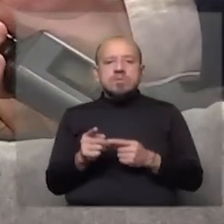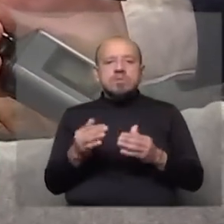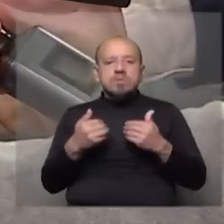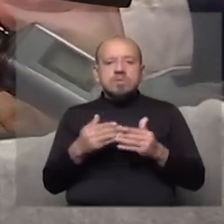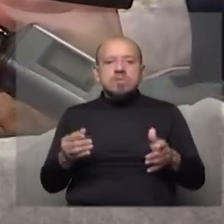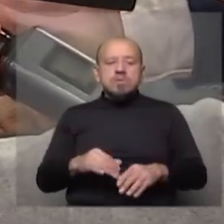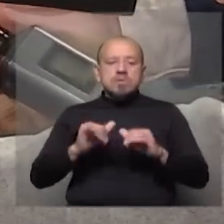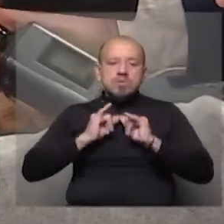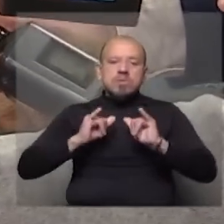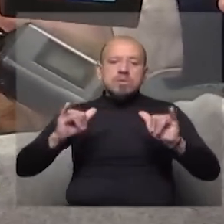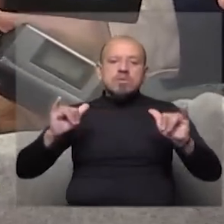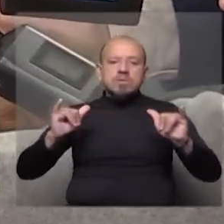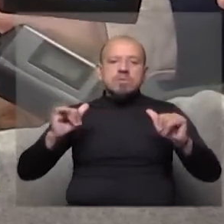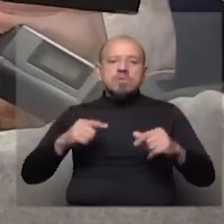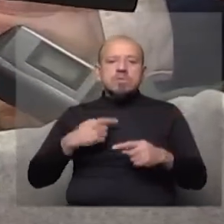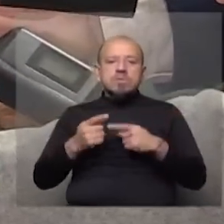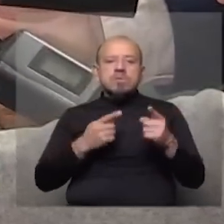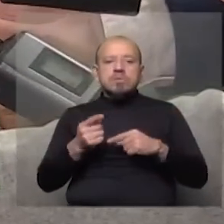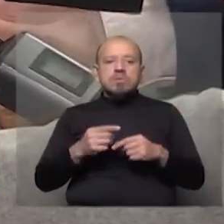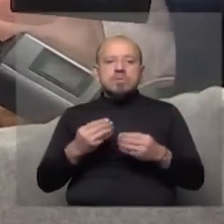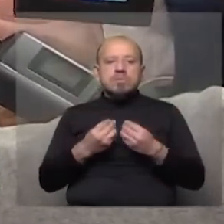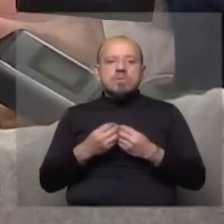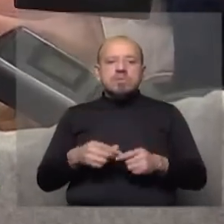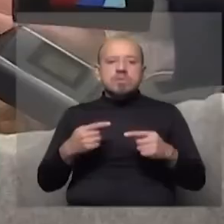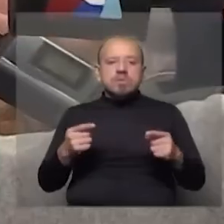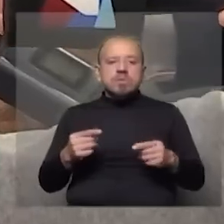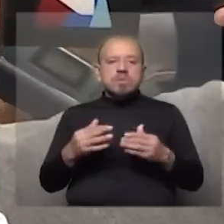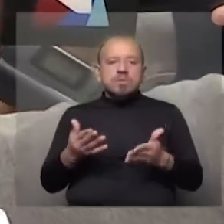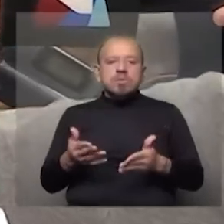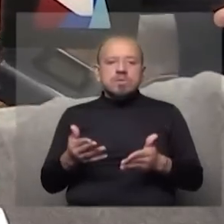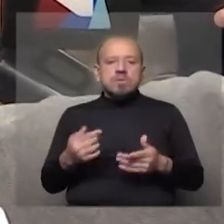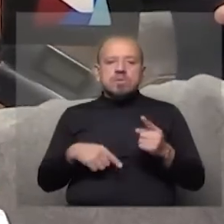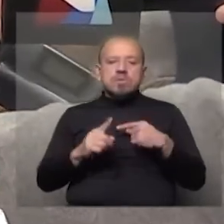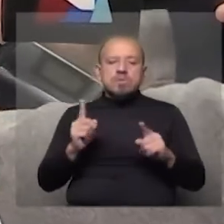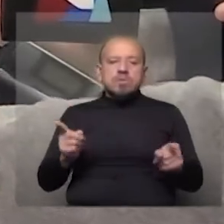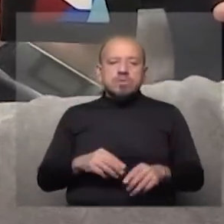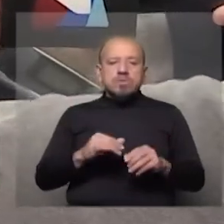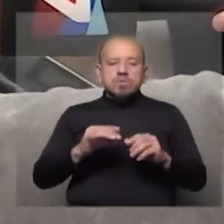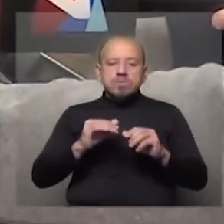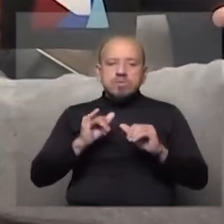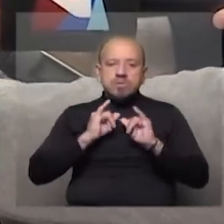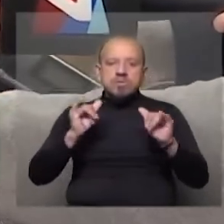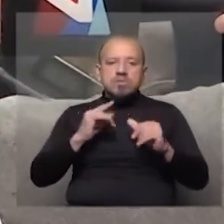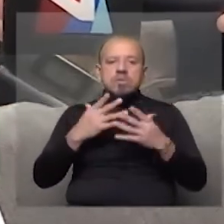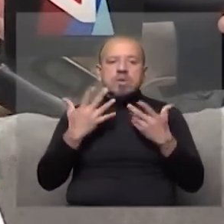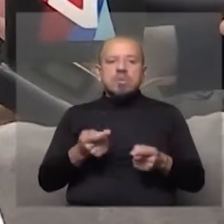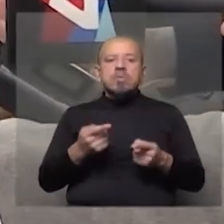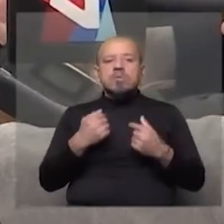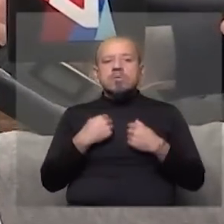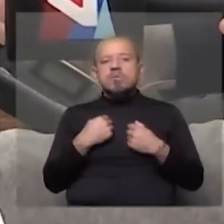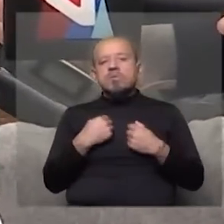con una campaña sigue con una cantidad de acciones porque no nos quedamos en el anuncio sino queremos realmente incidir